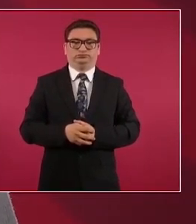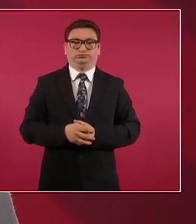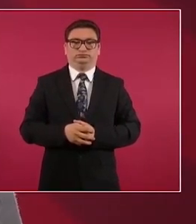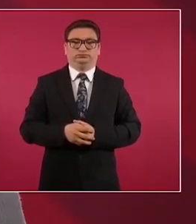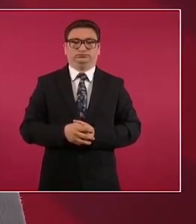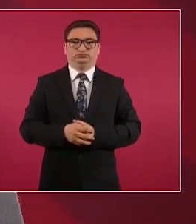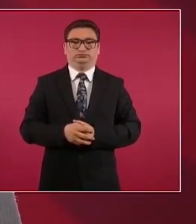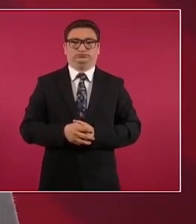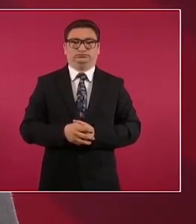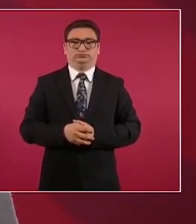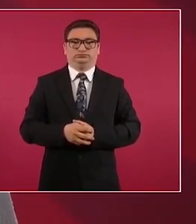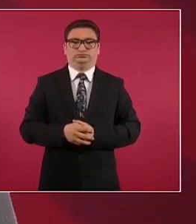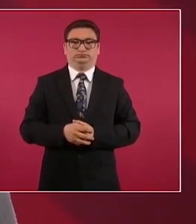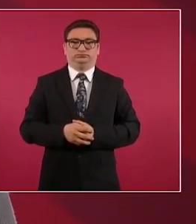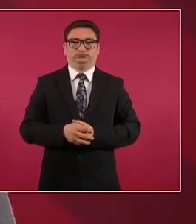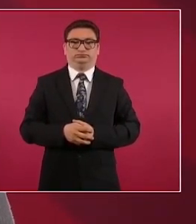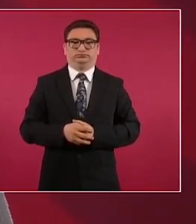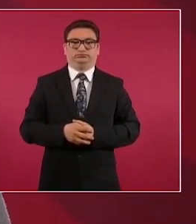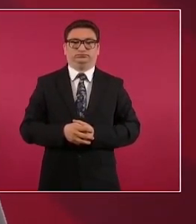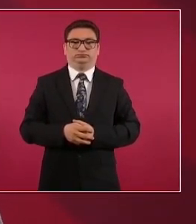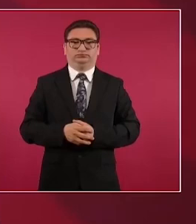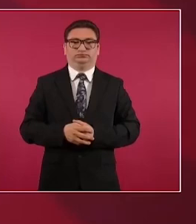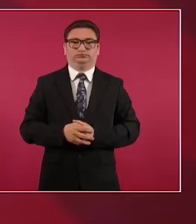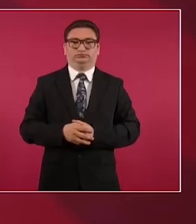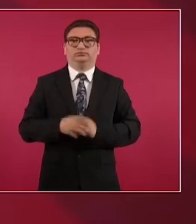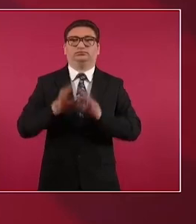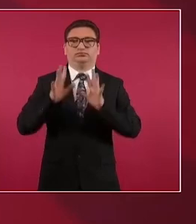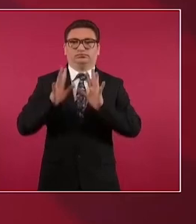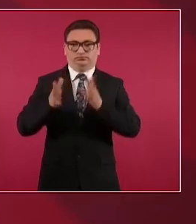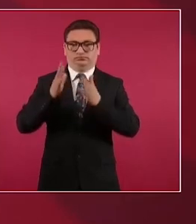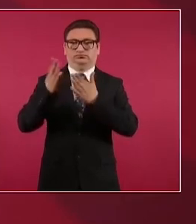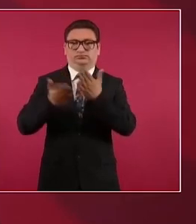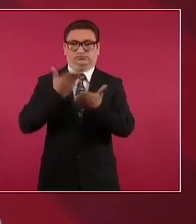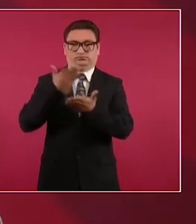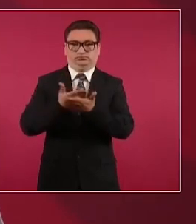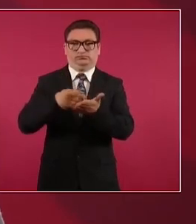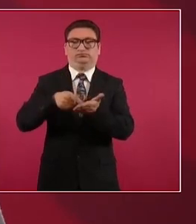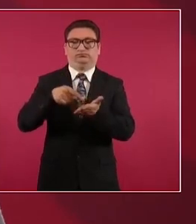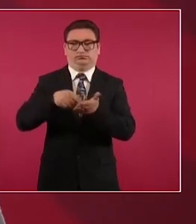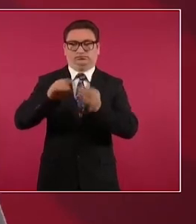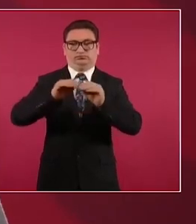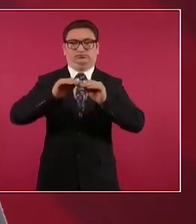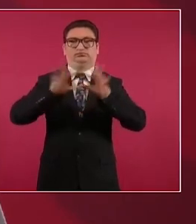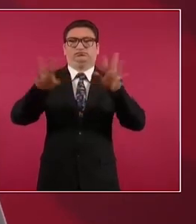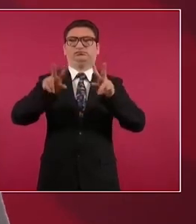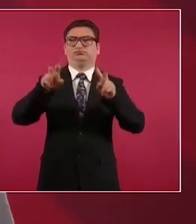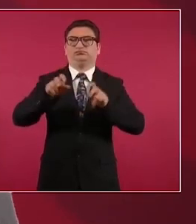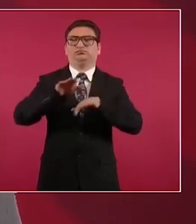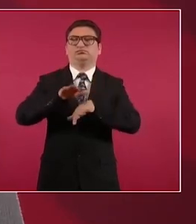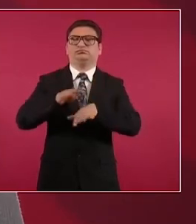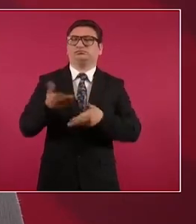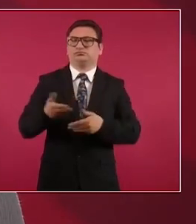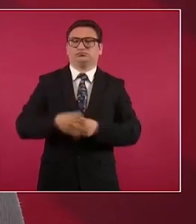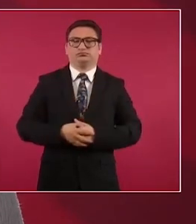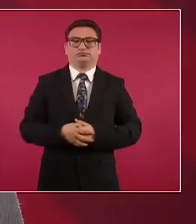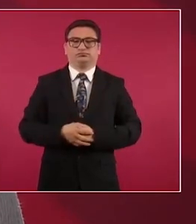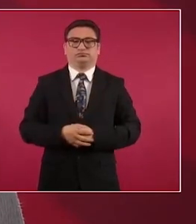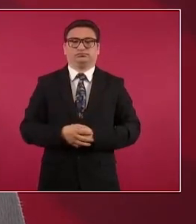se tiene una propuesta muy clara sobre